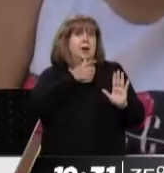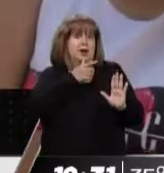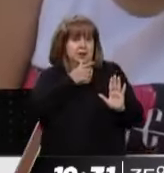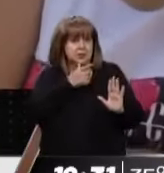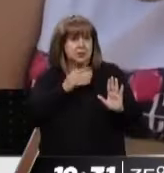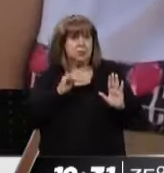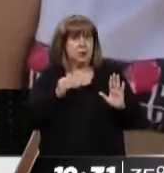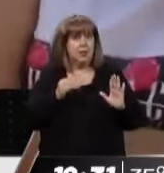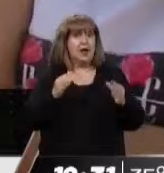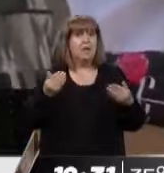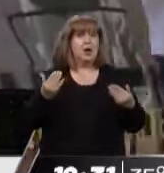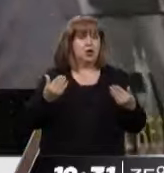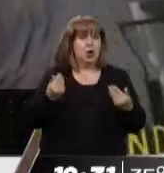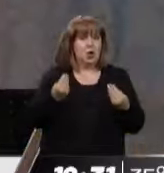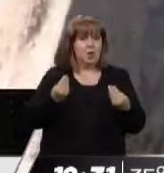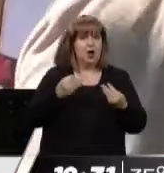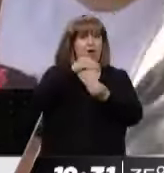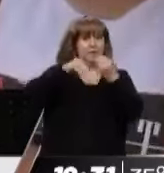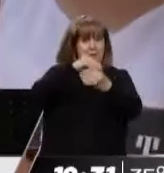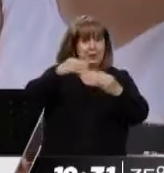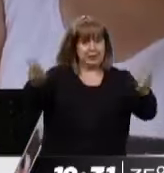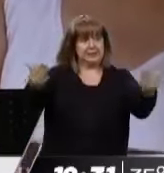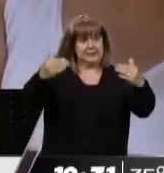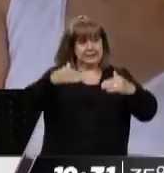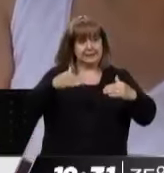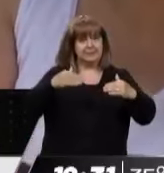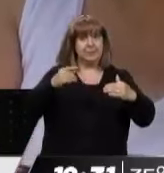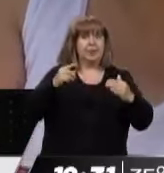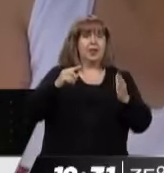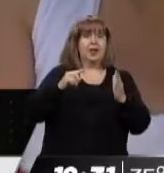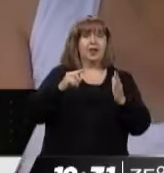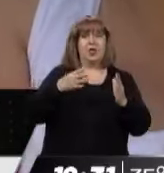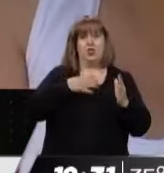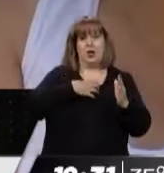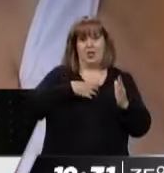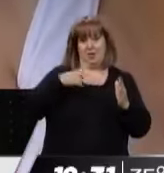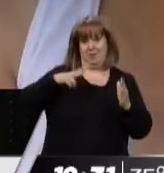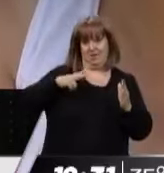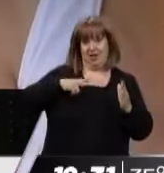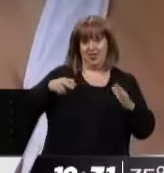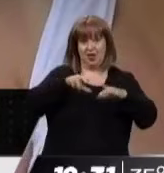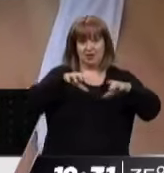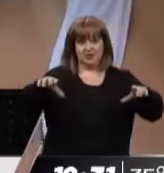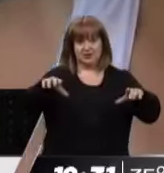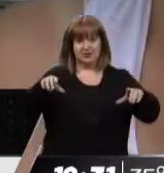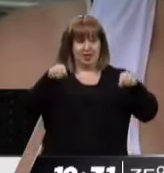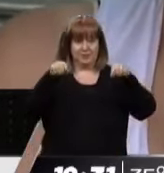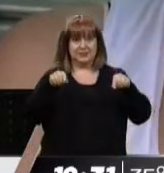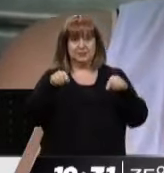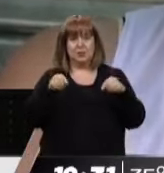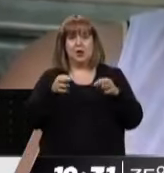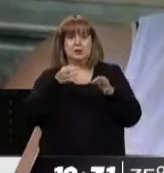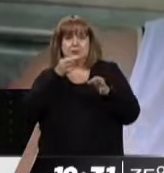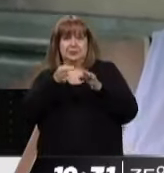momento acercar las partes y ver si también hay una relación contractual, como la misma que ellos tenían con el privado con el que estaban,